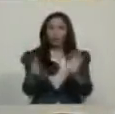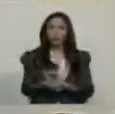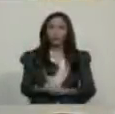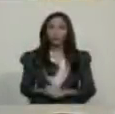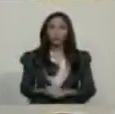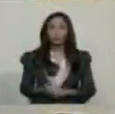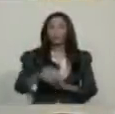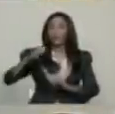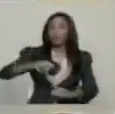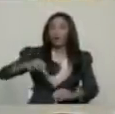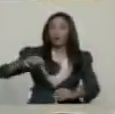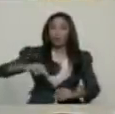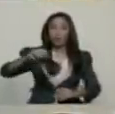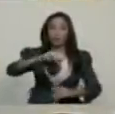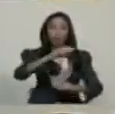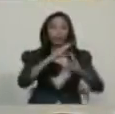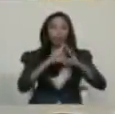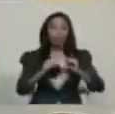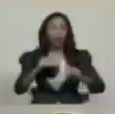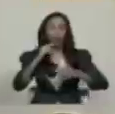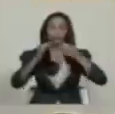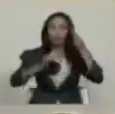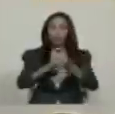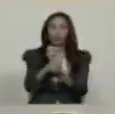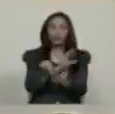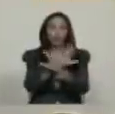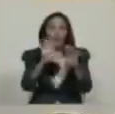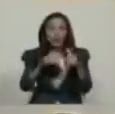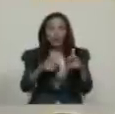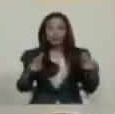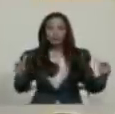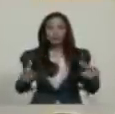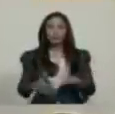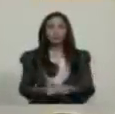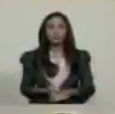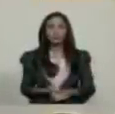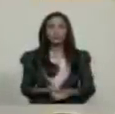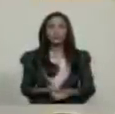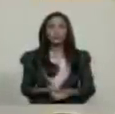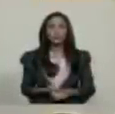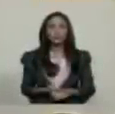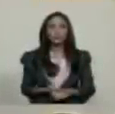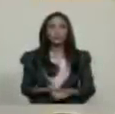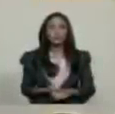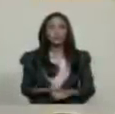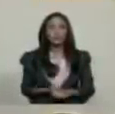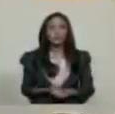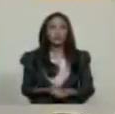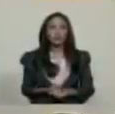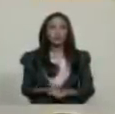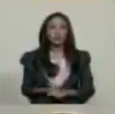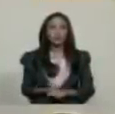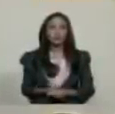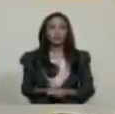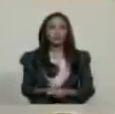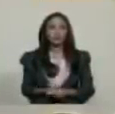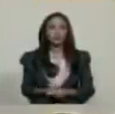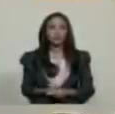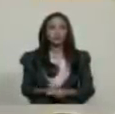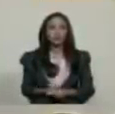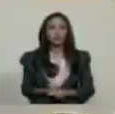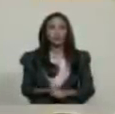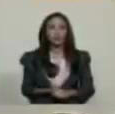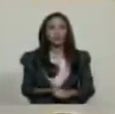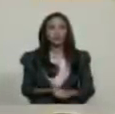estado por estado, hectárea por hectárea. Esto es un trabajo de planificación maravilloso, de todo